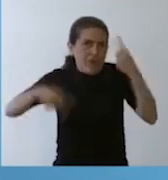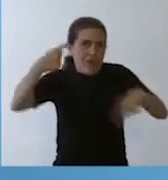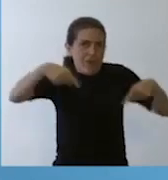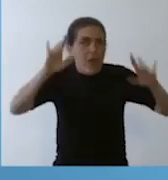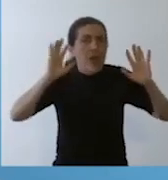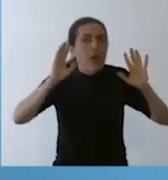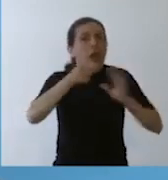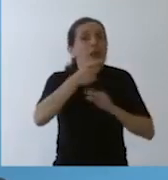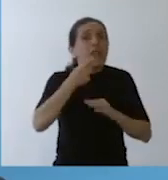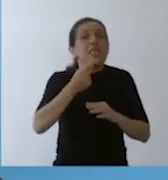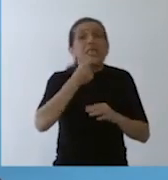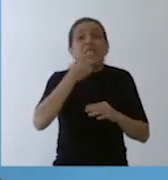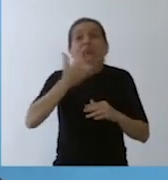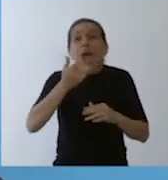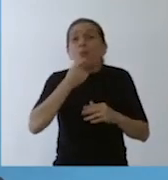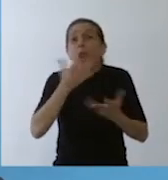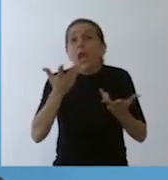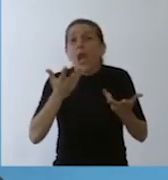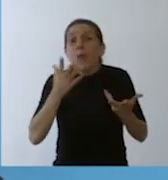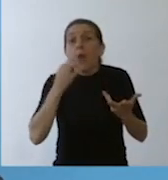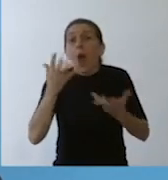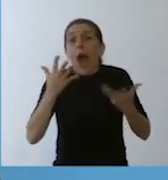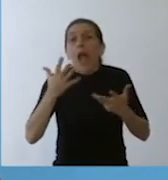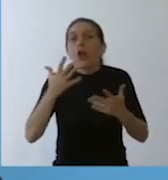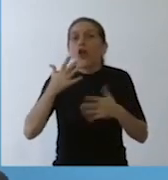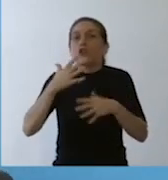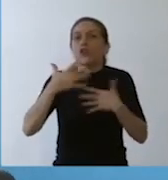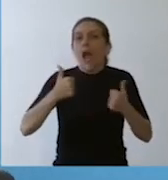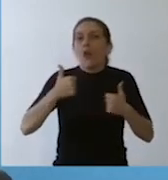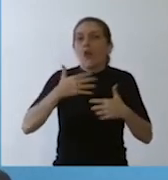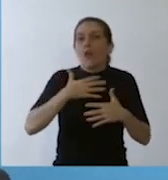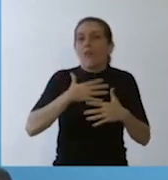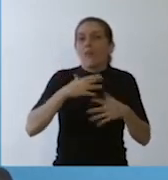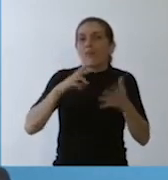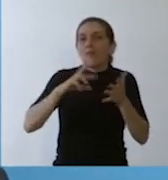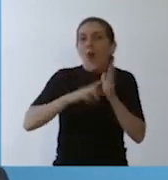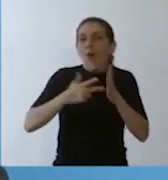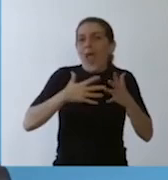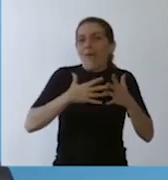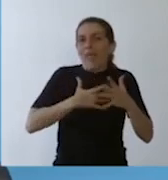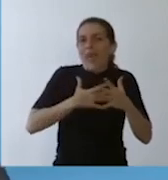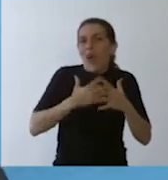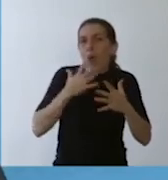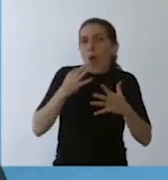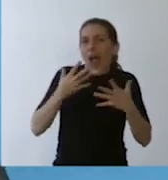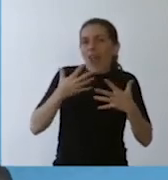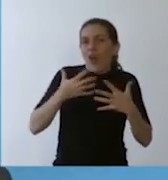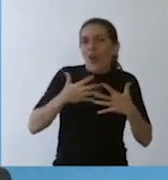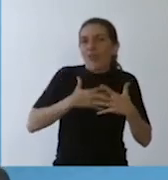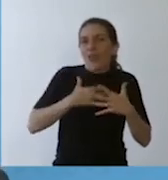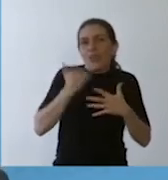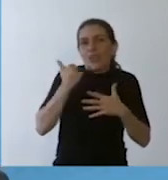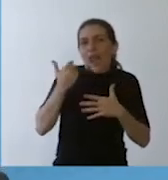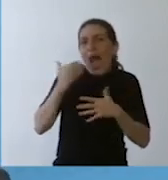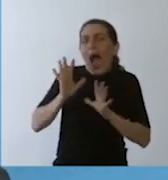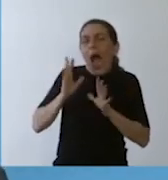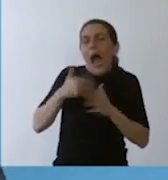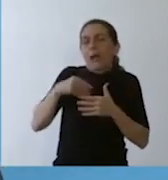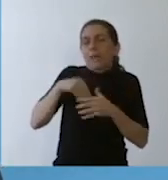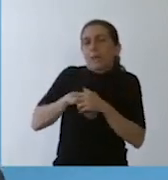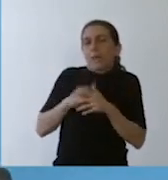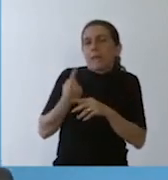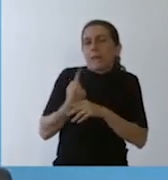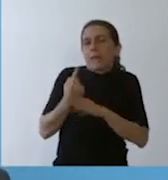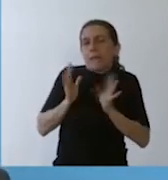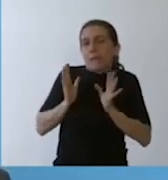de circunstancia que les genere riesgo, que se sometan a un aislamiento